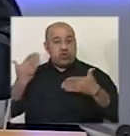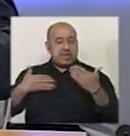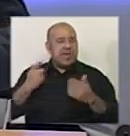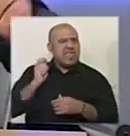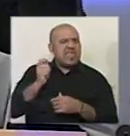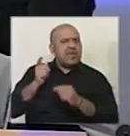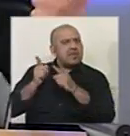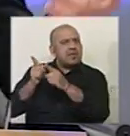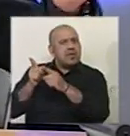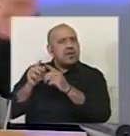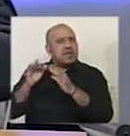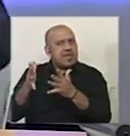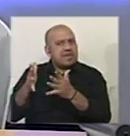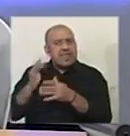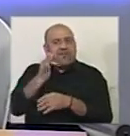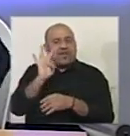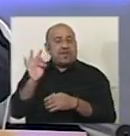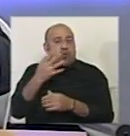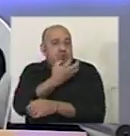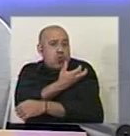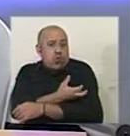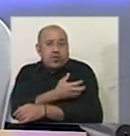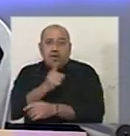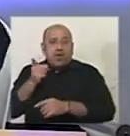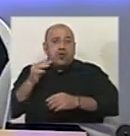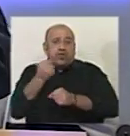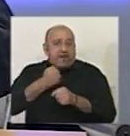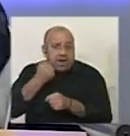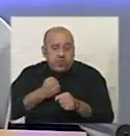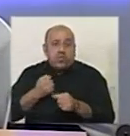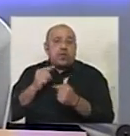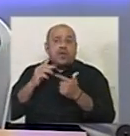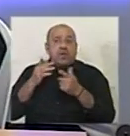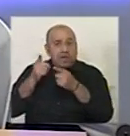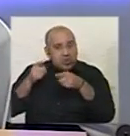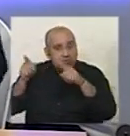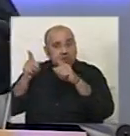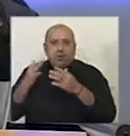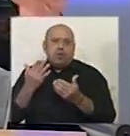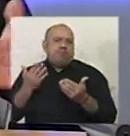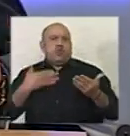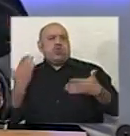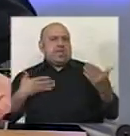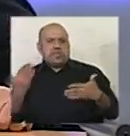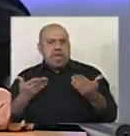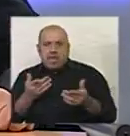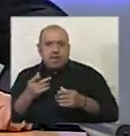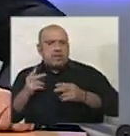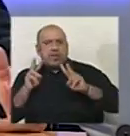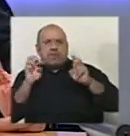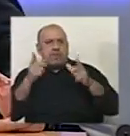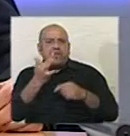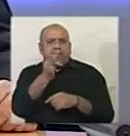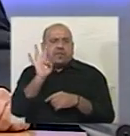son la Francia periférica, como se dice, ¿no? La France périphérique, o sea, son como el Mezzogiorno italiano, como hablábamos el otro día,